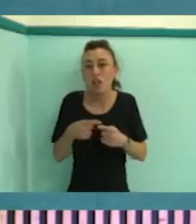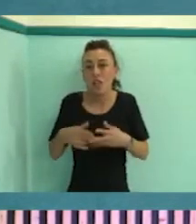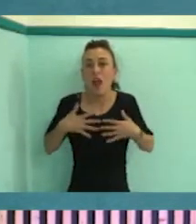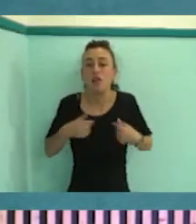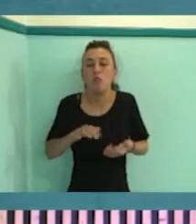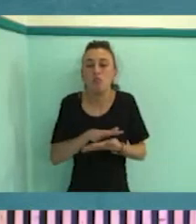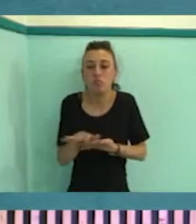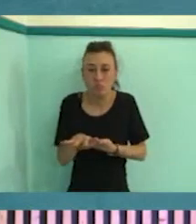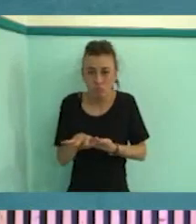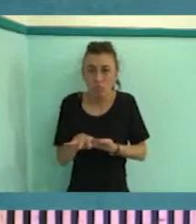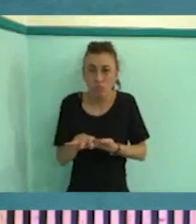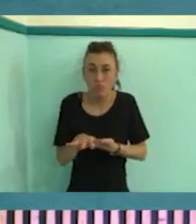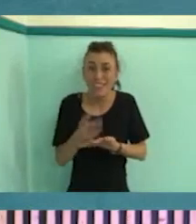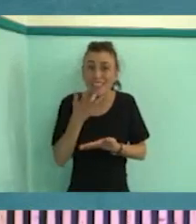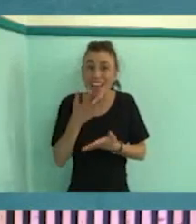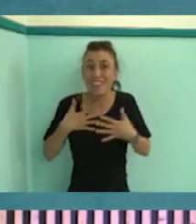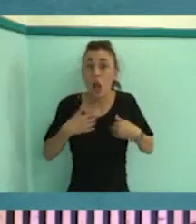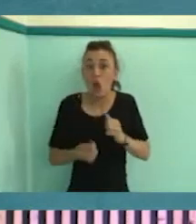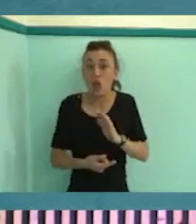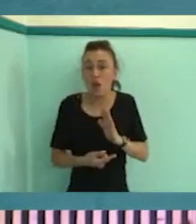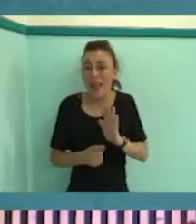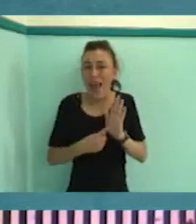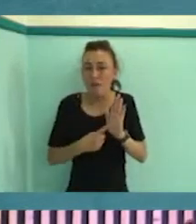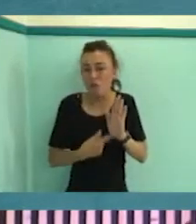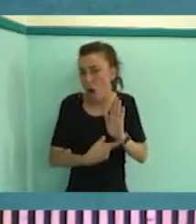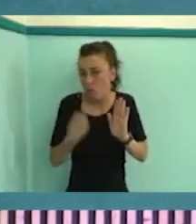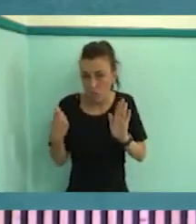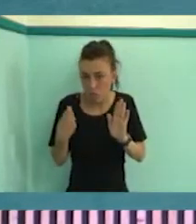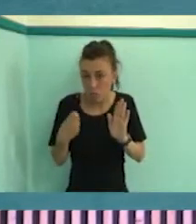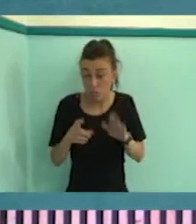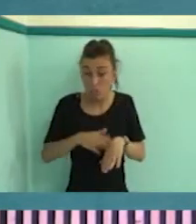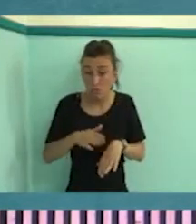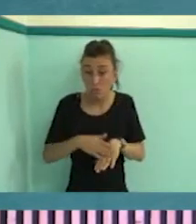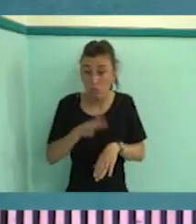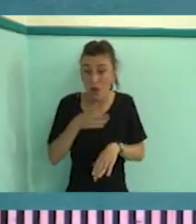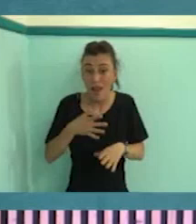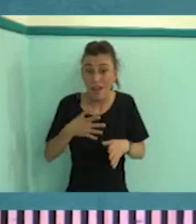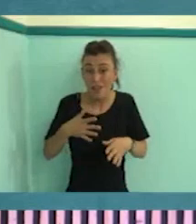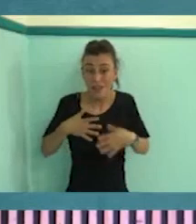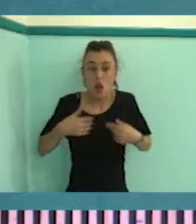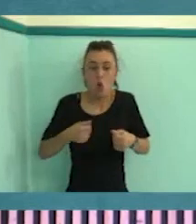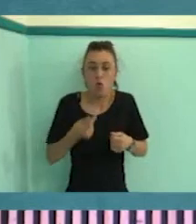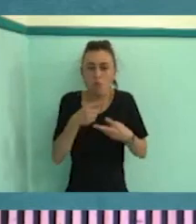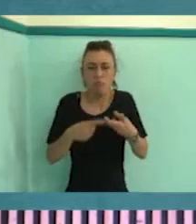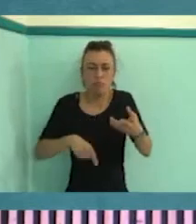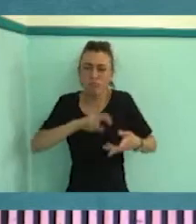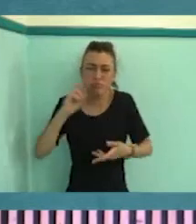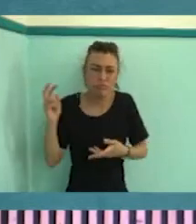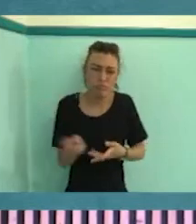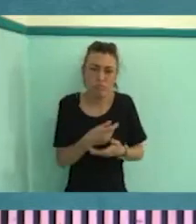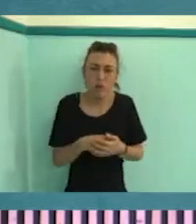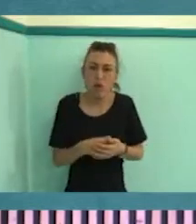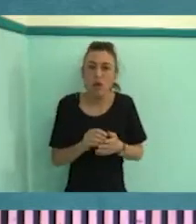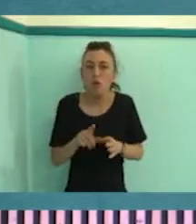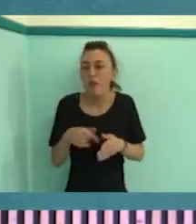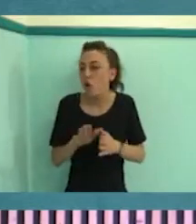sacamos la salud de la ecuación porque la salud es son muchísimas cosas y yo no vengo aquí a decir Oye una cosa tu diagnóstico cartilla de salud cartilla